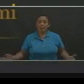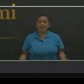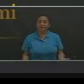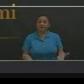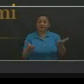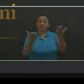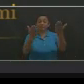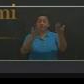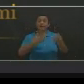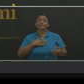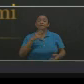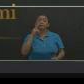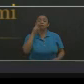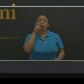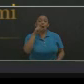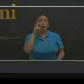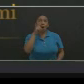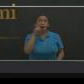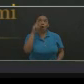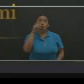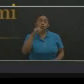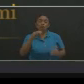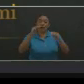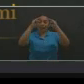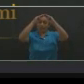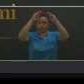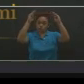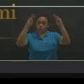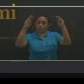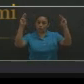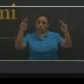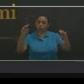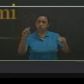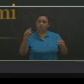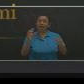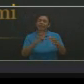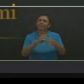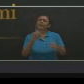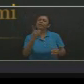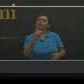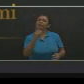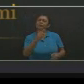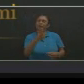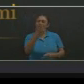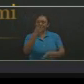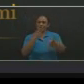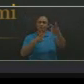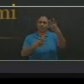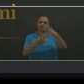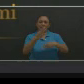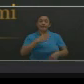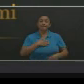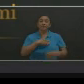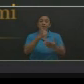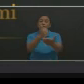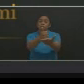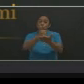Levantaré mis ojos a los montes, ¿de dónde vendrá mi socorro?